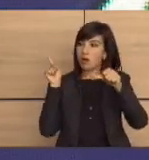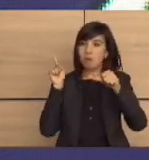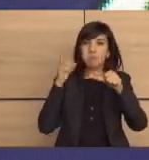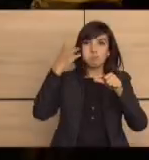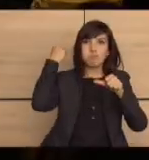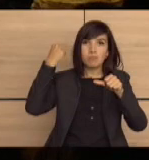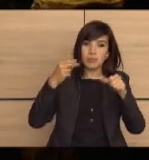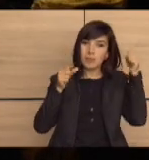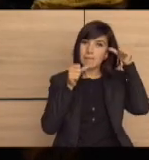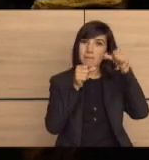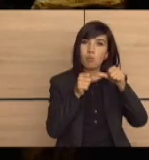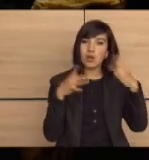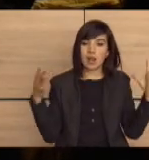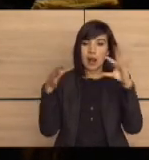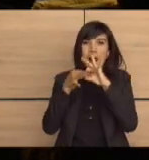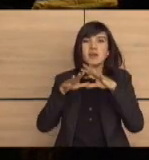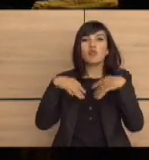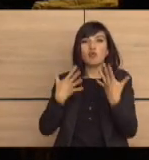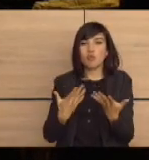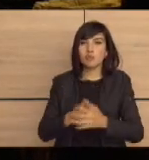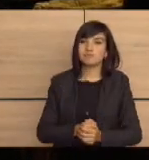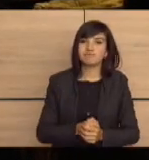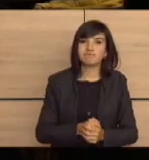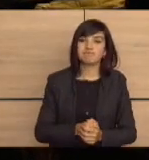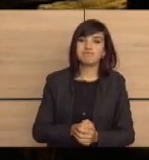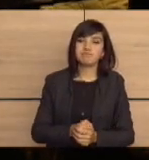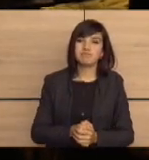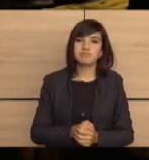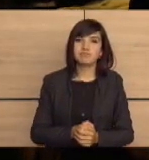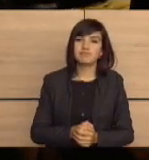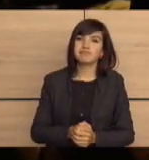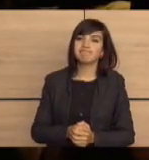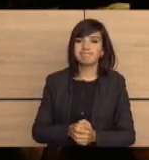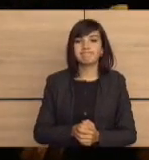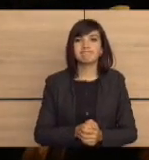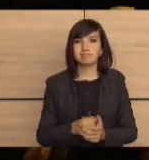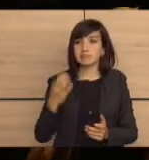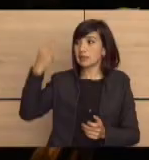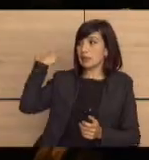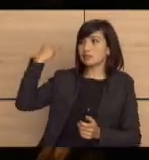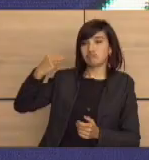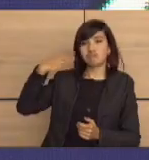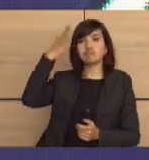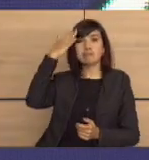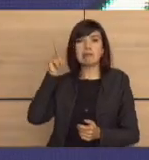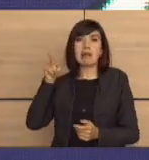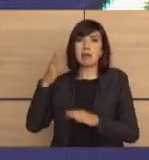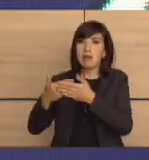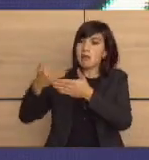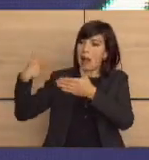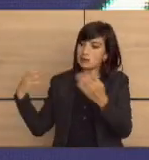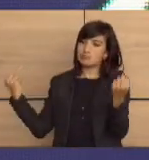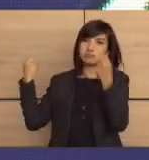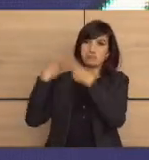al pasado, pero que la historia no puede desconocer que nuestro país vive un conflicto y que en las aulas están